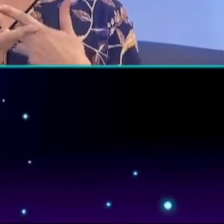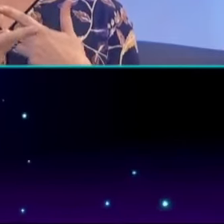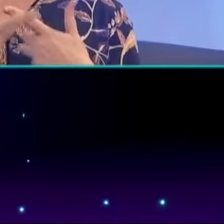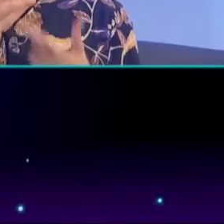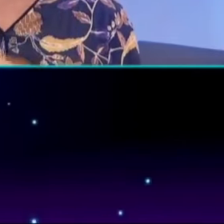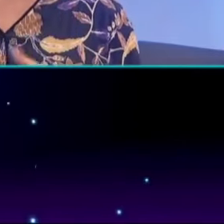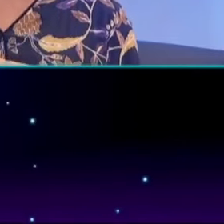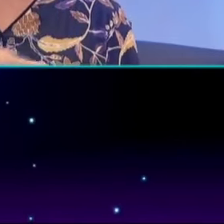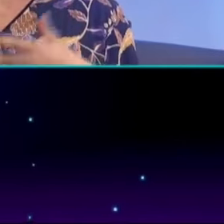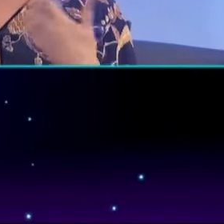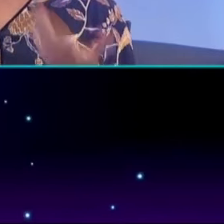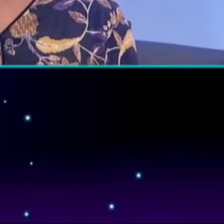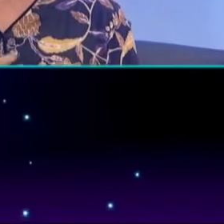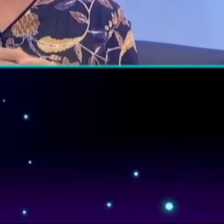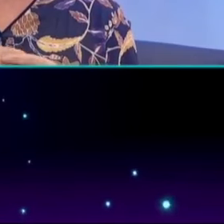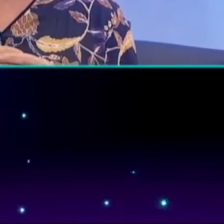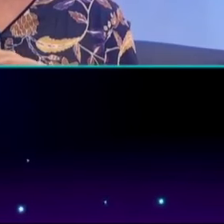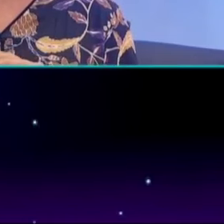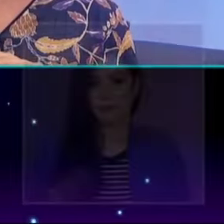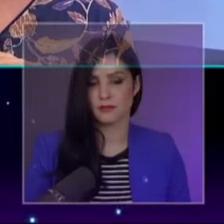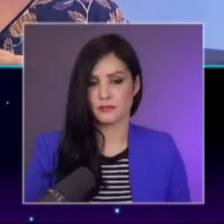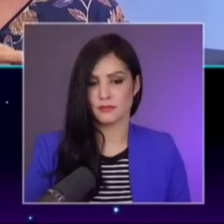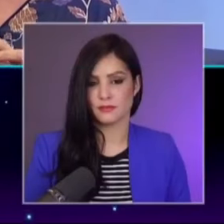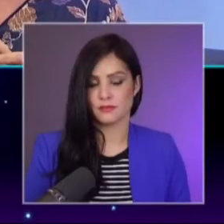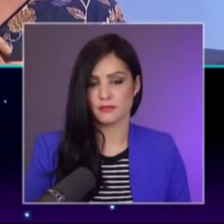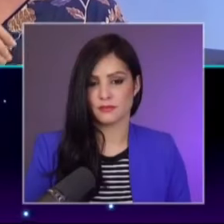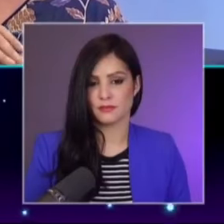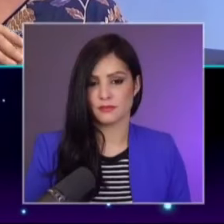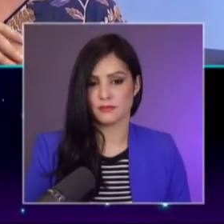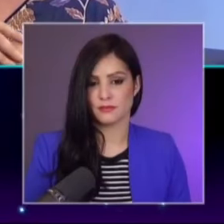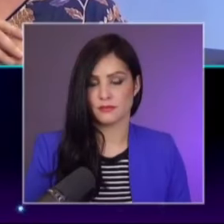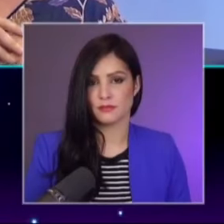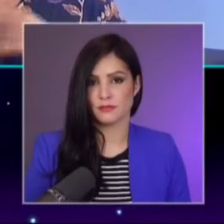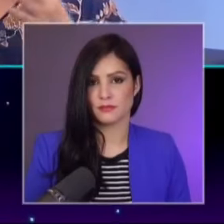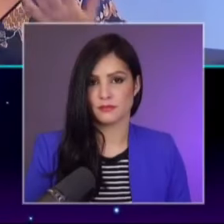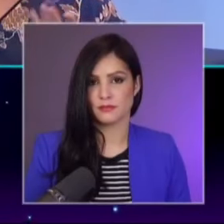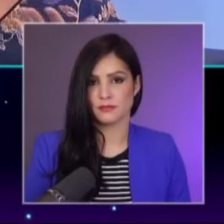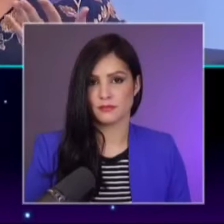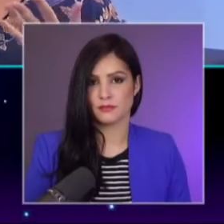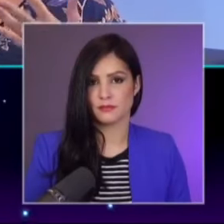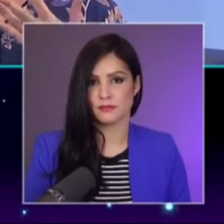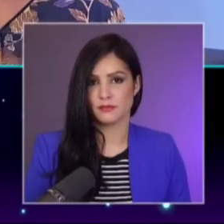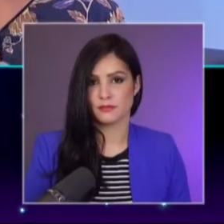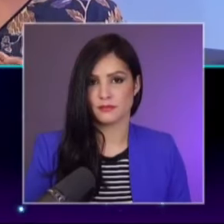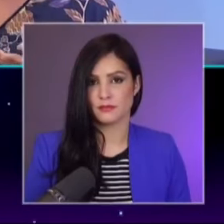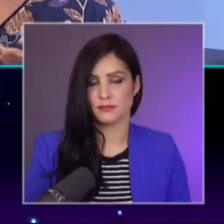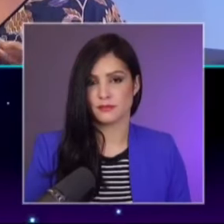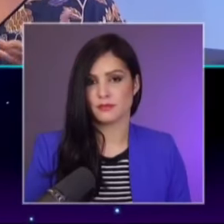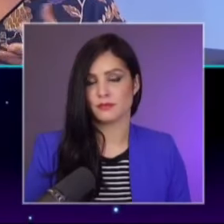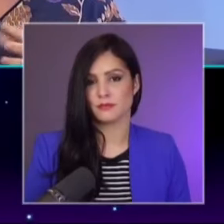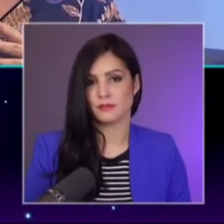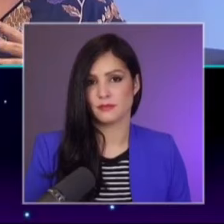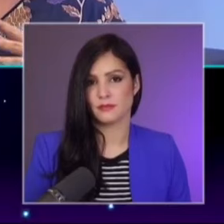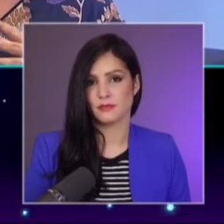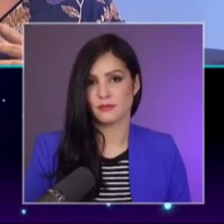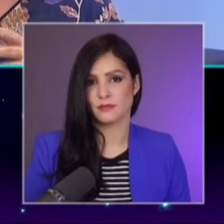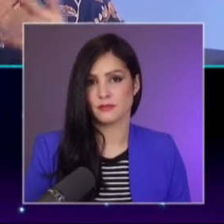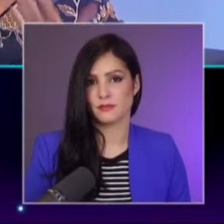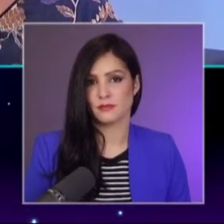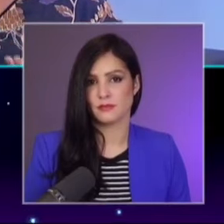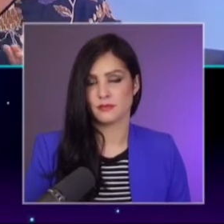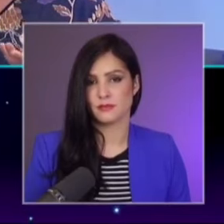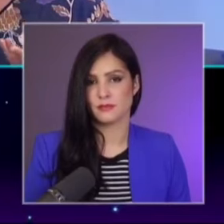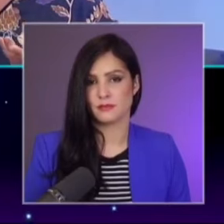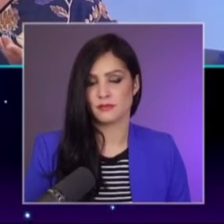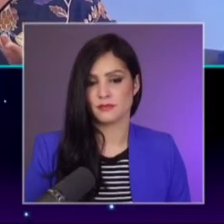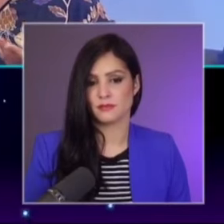adyacente que se llama reserva biológica de Charco azul entonces son unas extensiones que estamos hablando tan grandes eh y